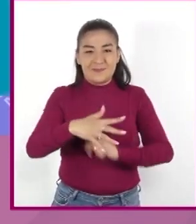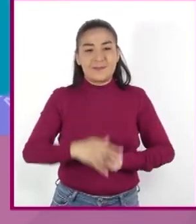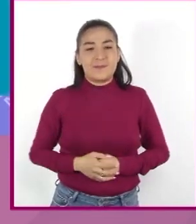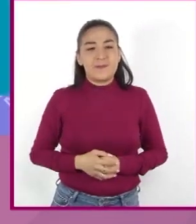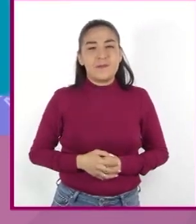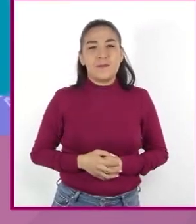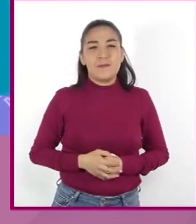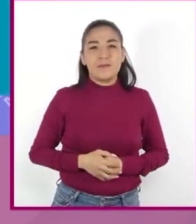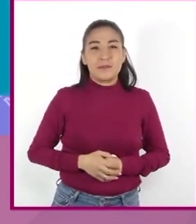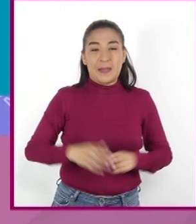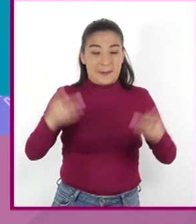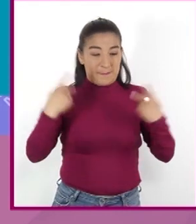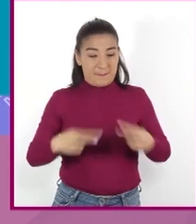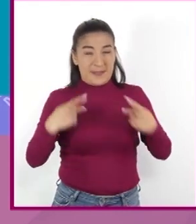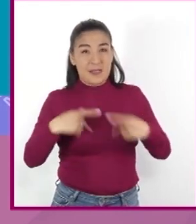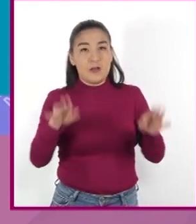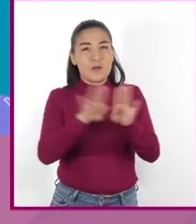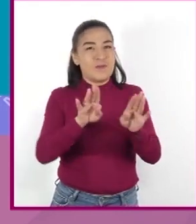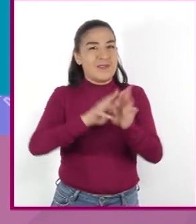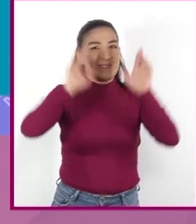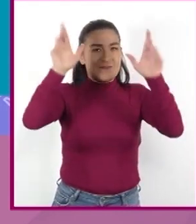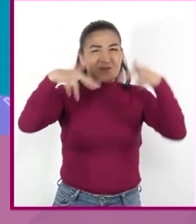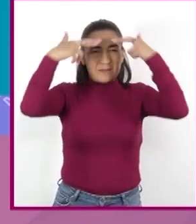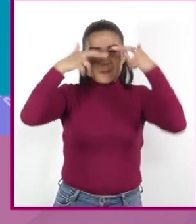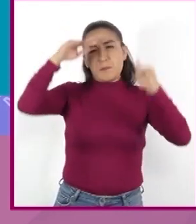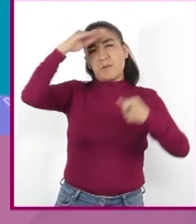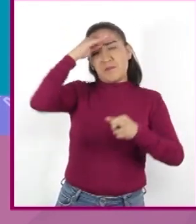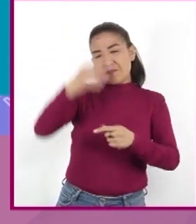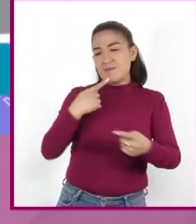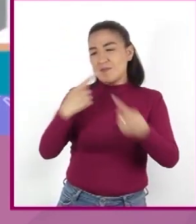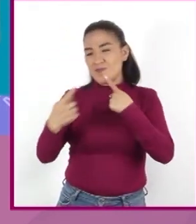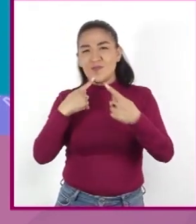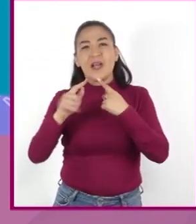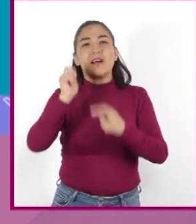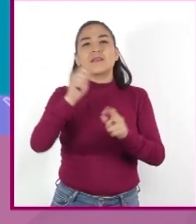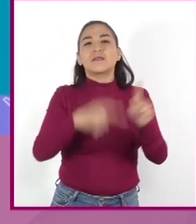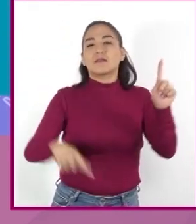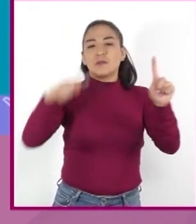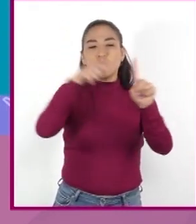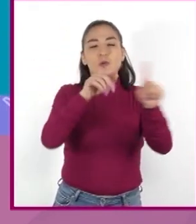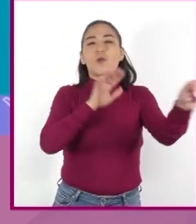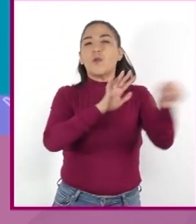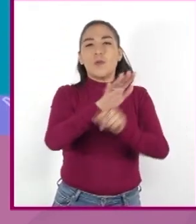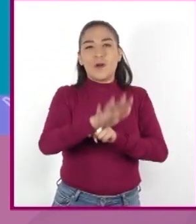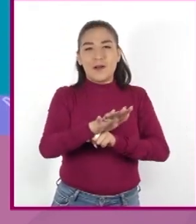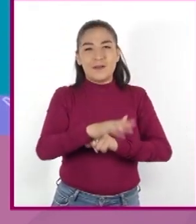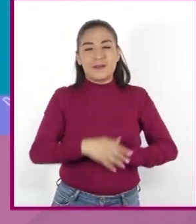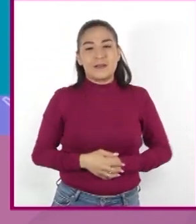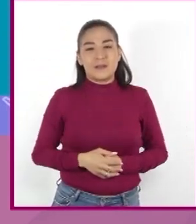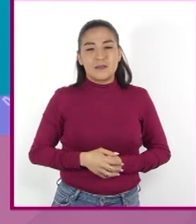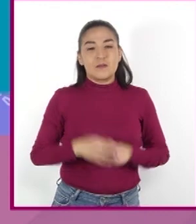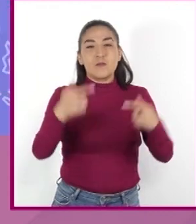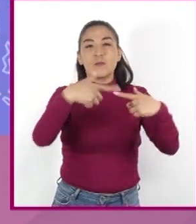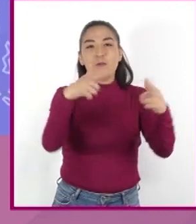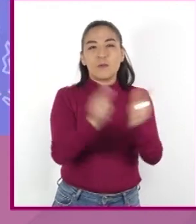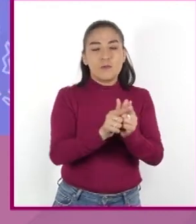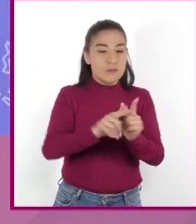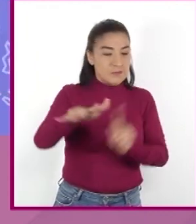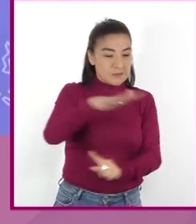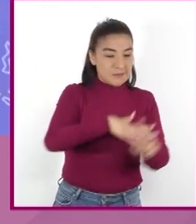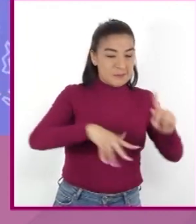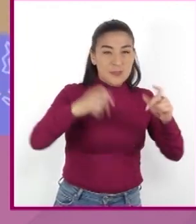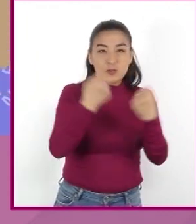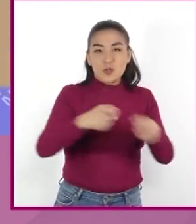El hombre medieval creó una organización social basada en estamentos que establecían el grupo social al que pertenecían